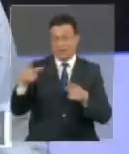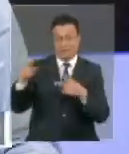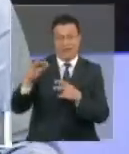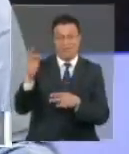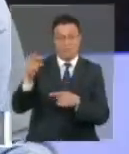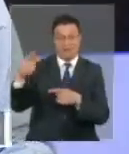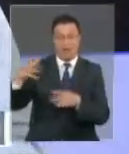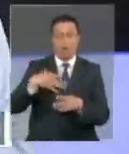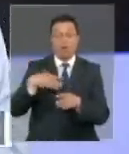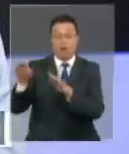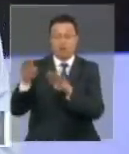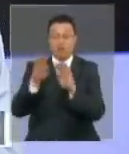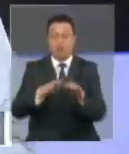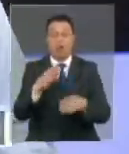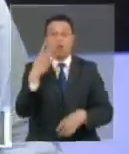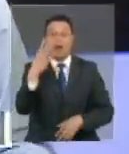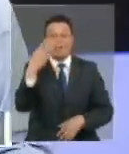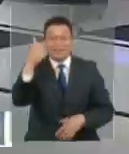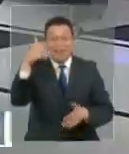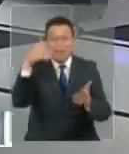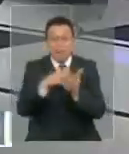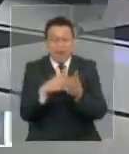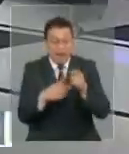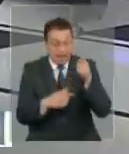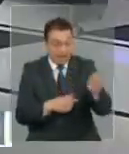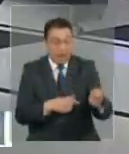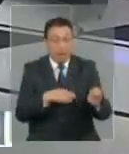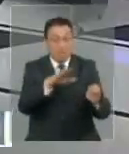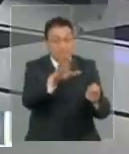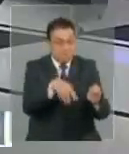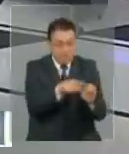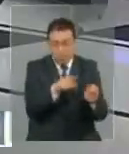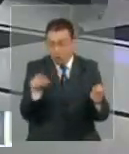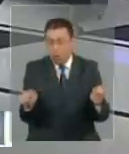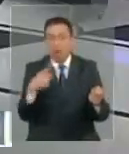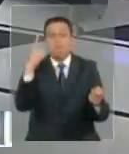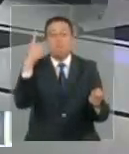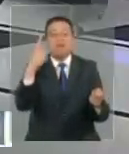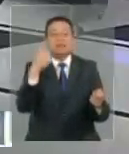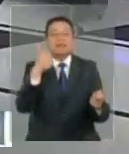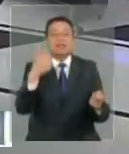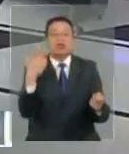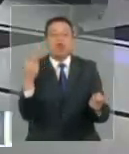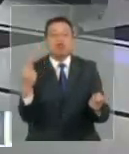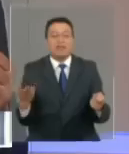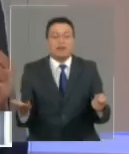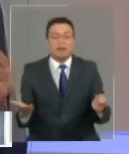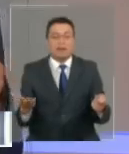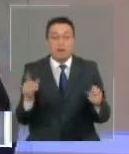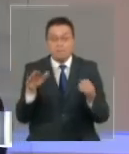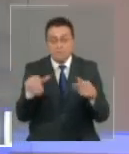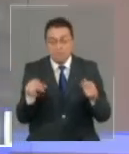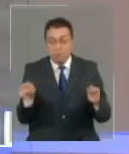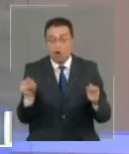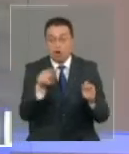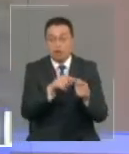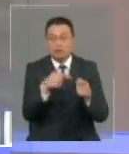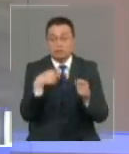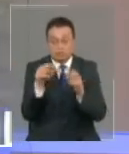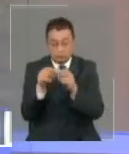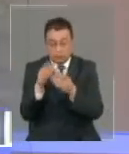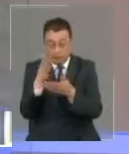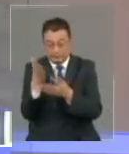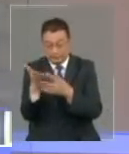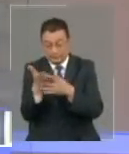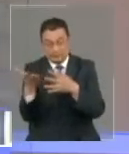subsidiar a Marcelo, en 46 mil pesos. Usted compra las mismas dosis en 1.680 del mismo medicamento, pero se lo damos